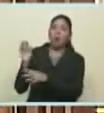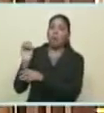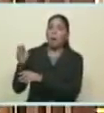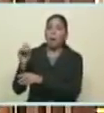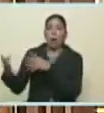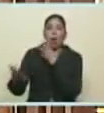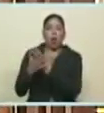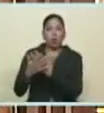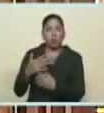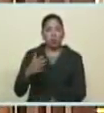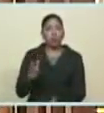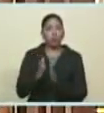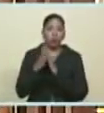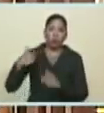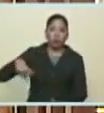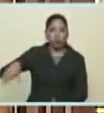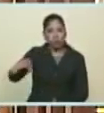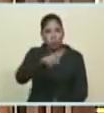entera a ponerse de pie.